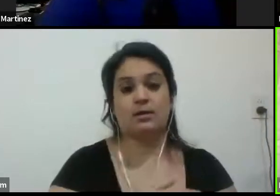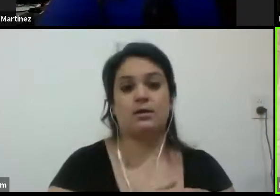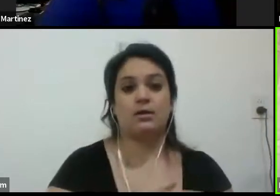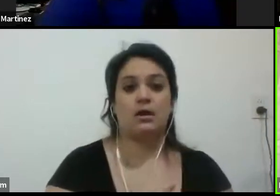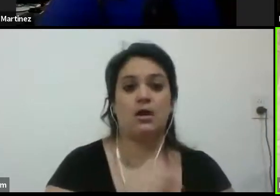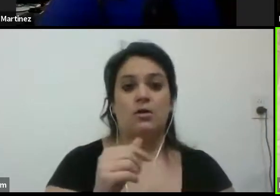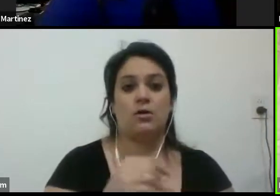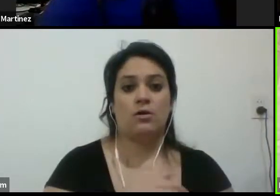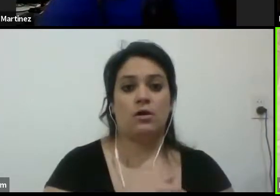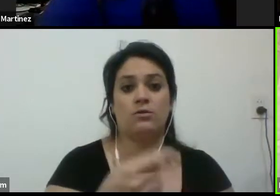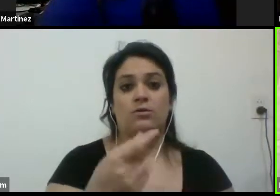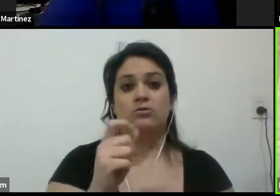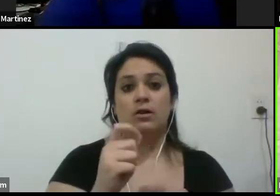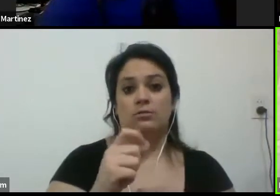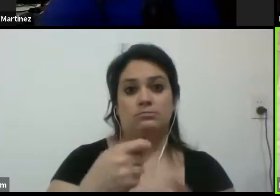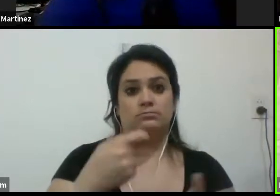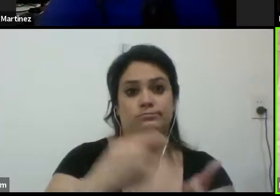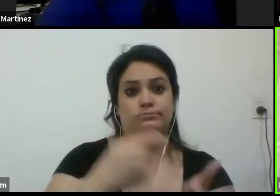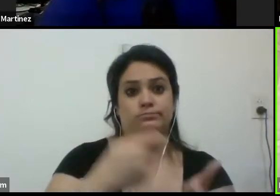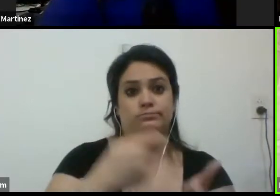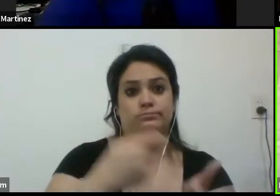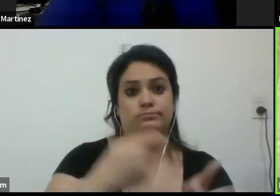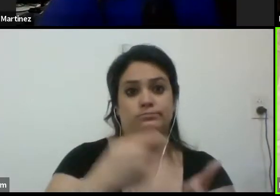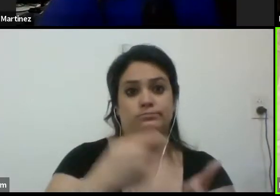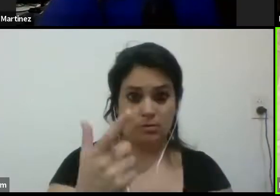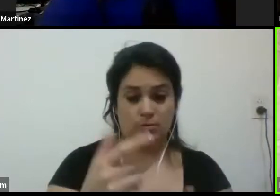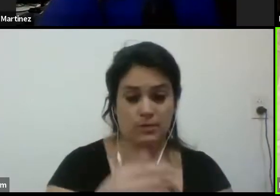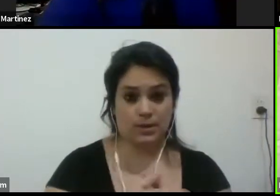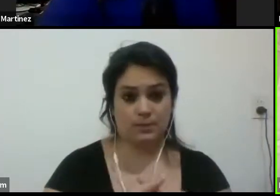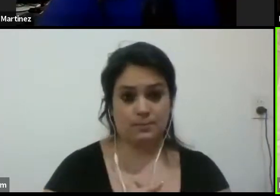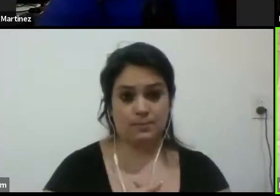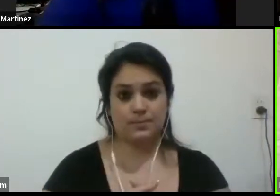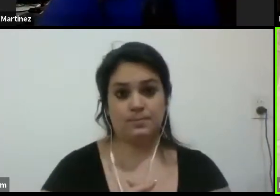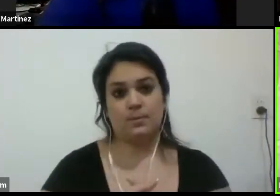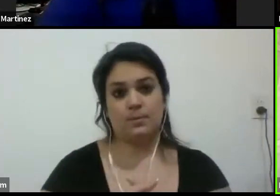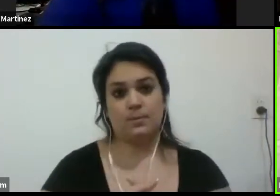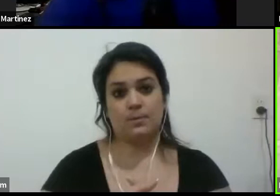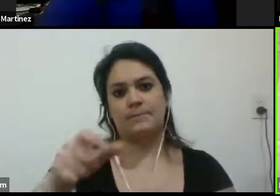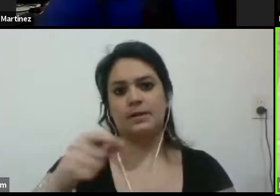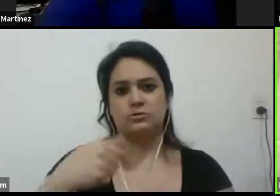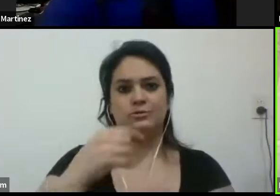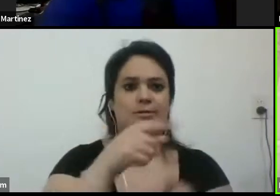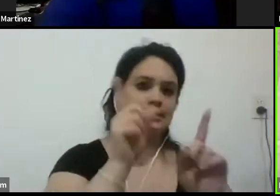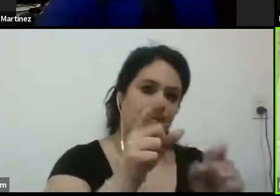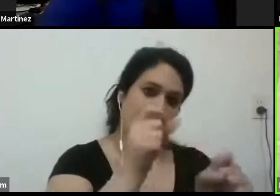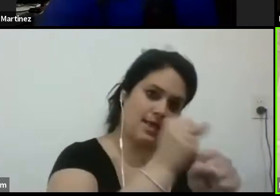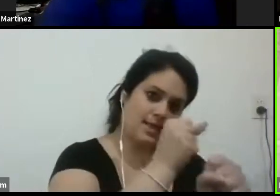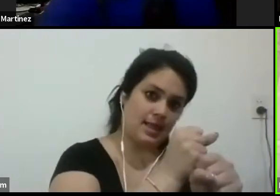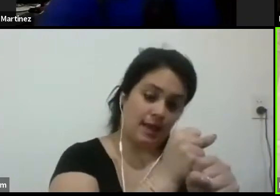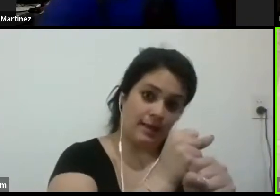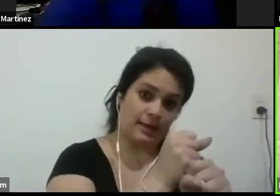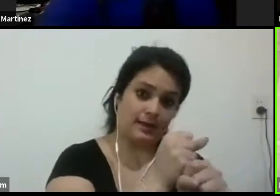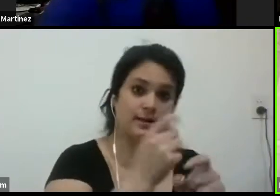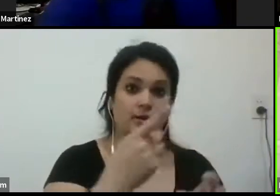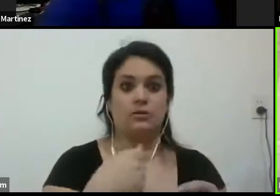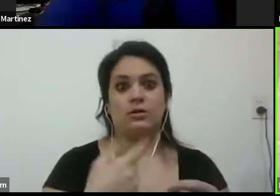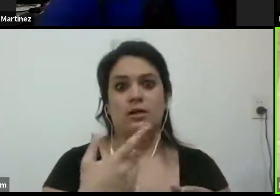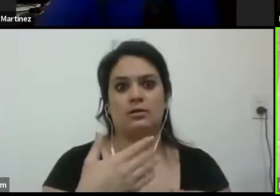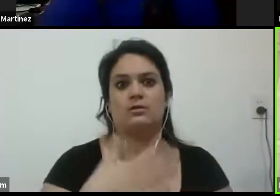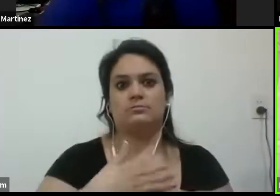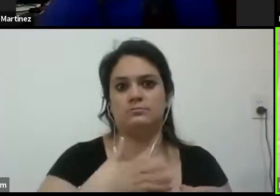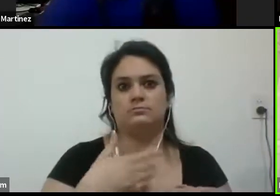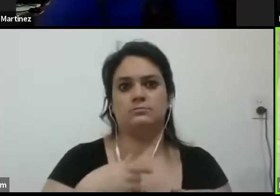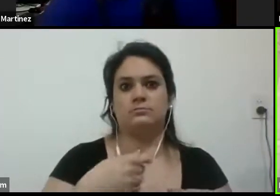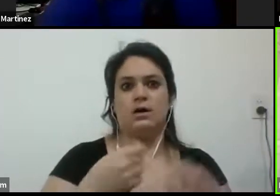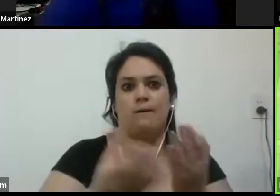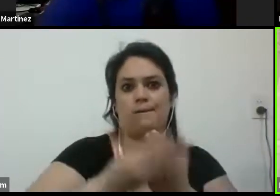alta en muchos casos y más para aquellas personas que están trabajando y que tienen que bancarse ellos mismos su